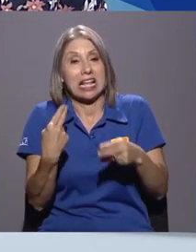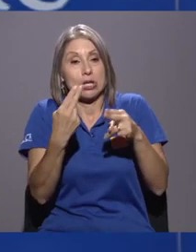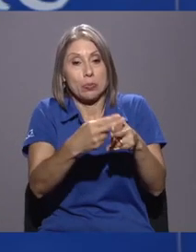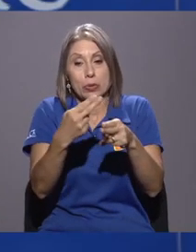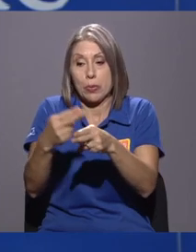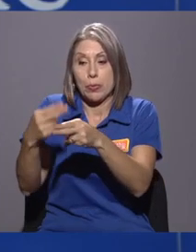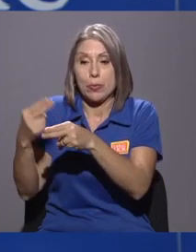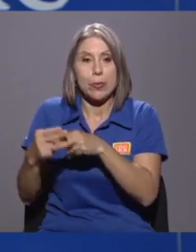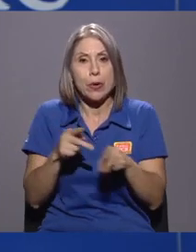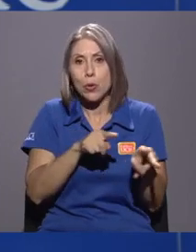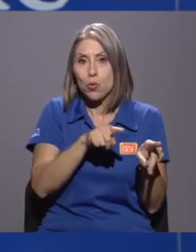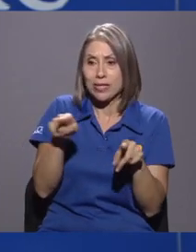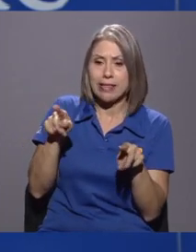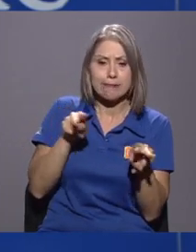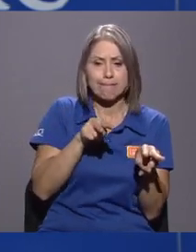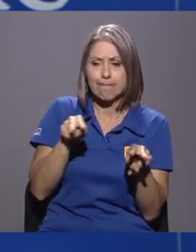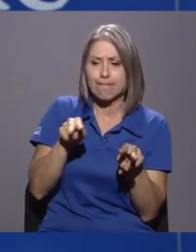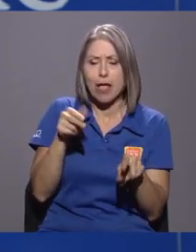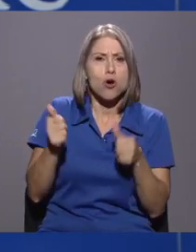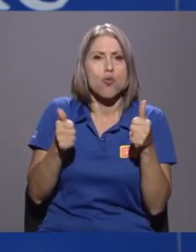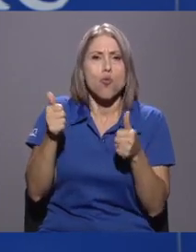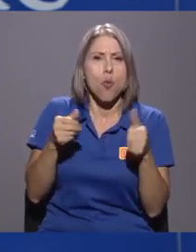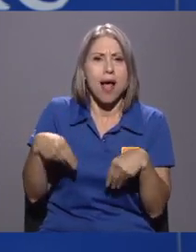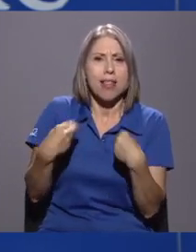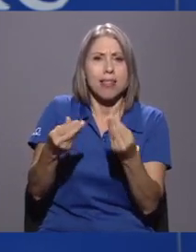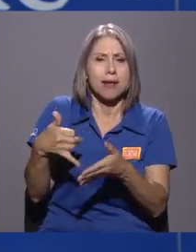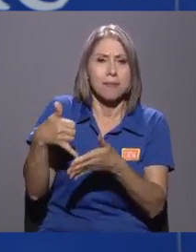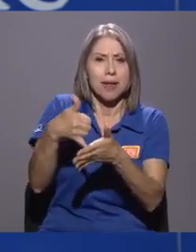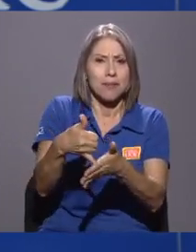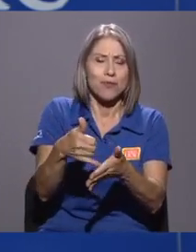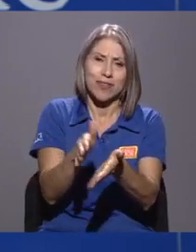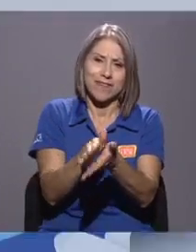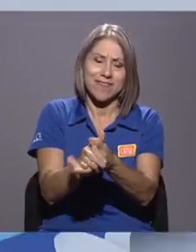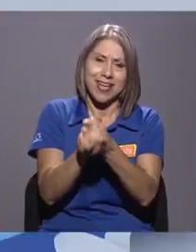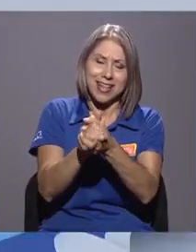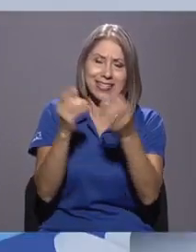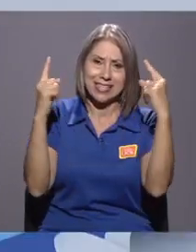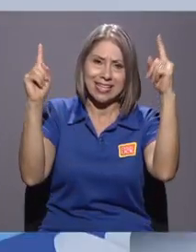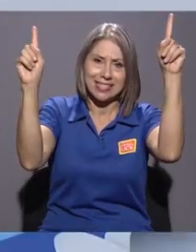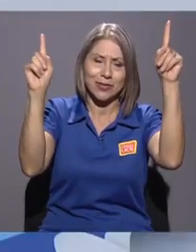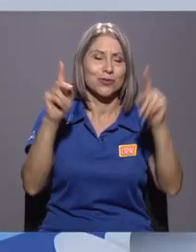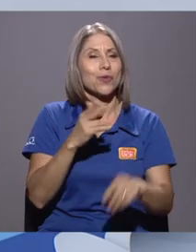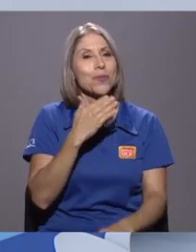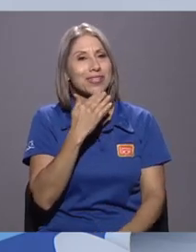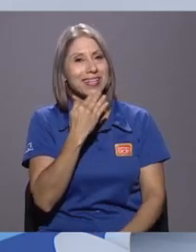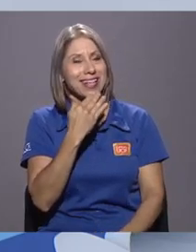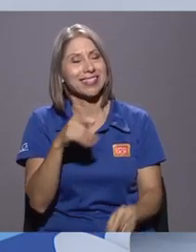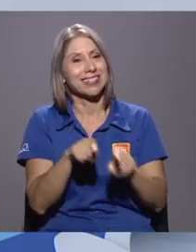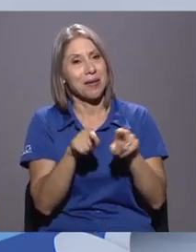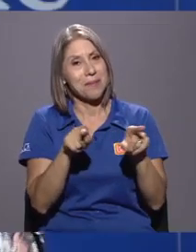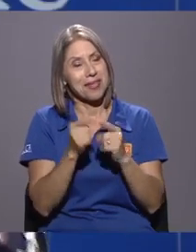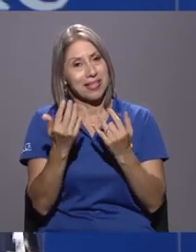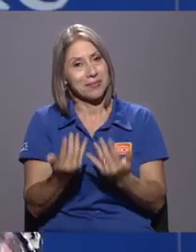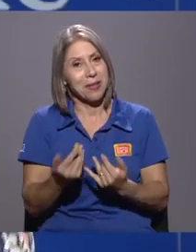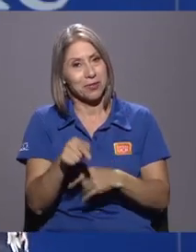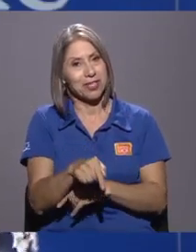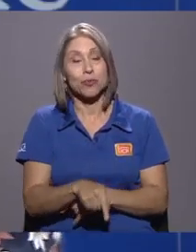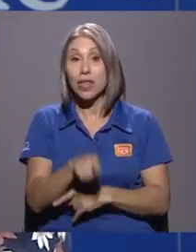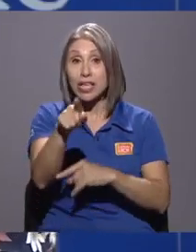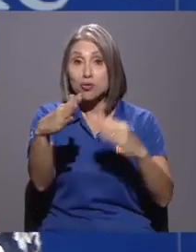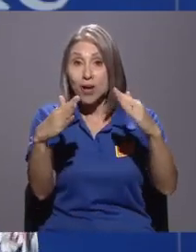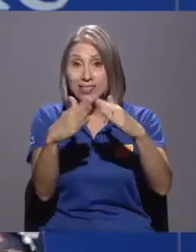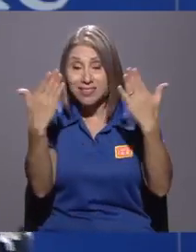para poder dar el premio de este año felicitarlos y desearles los mayores éxitos muchas esperamos es gracias muy bien esto en su